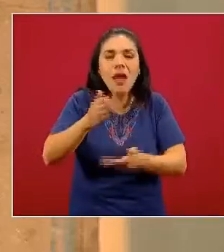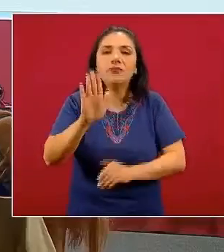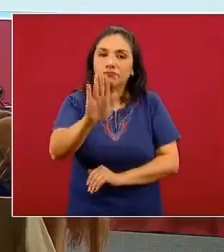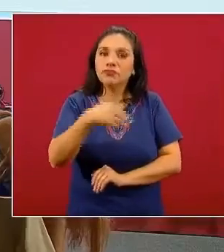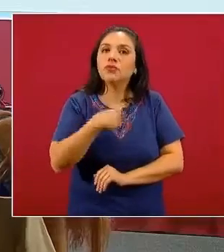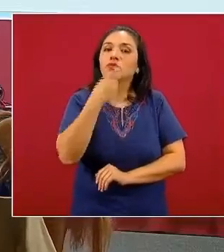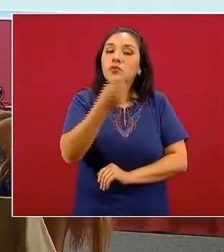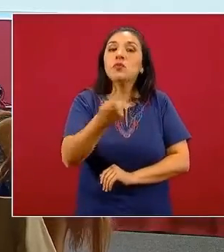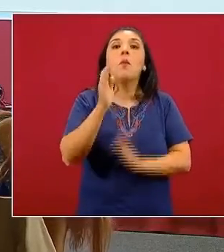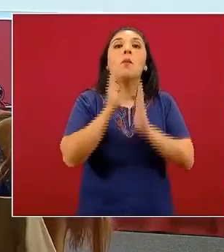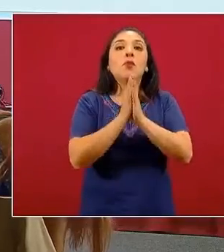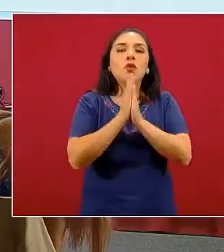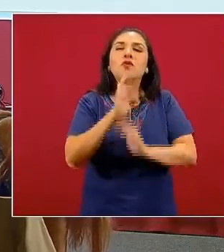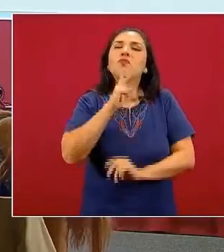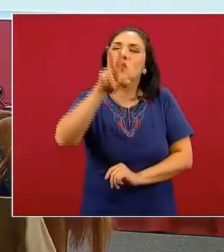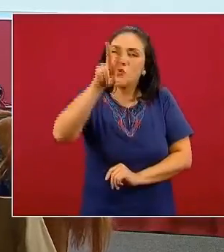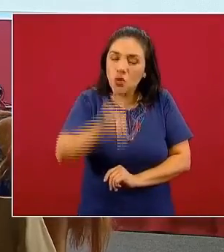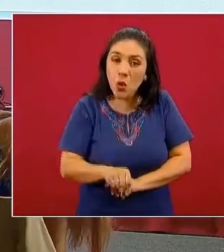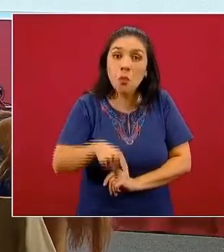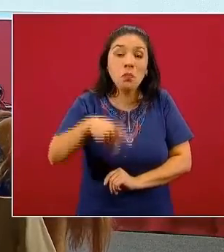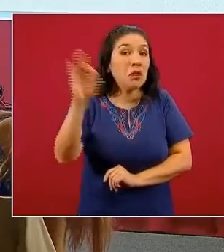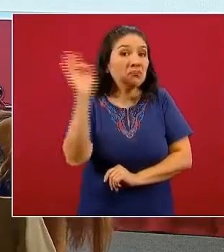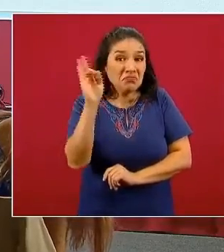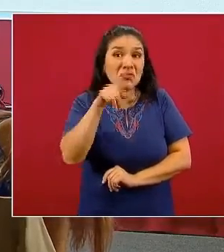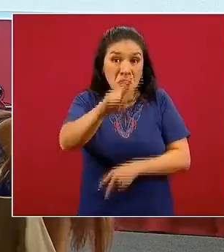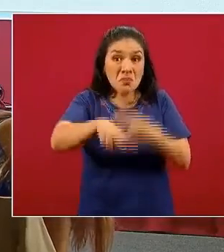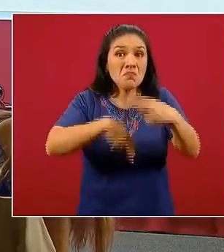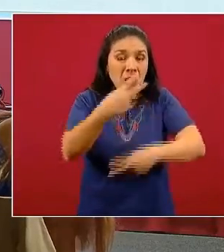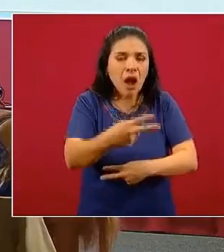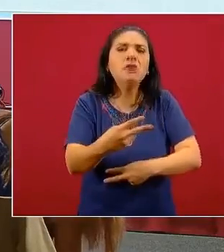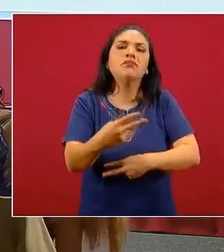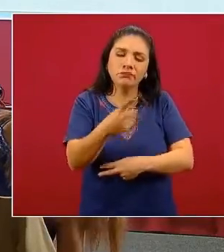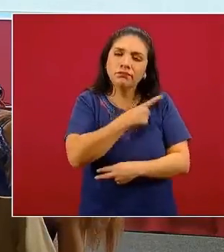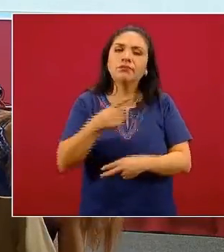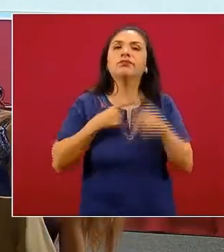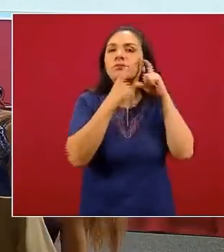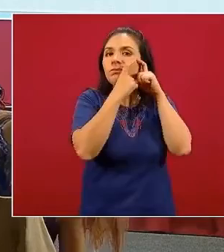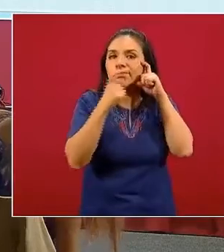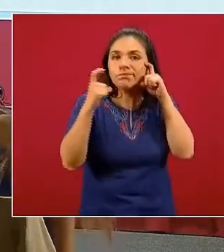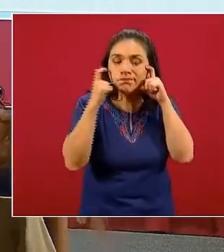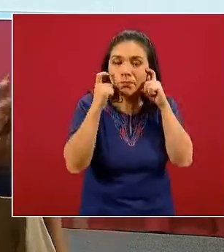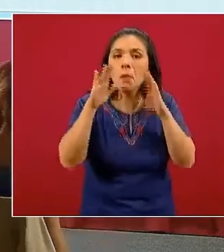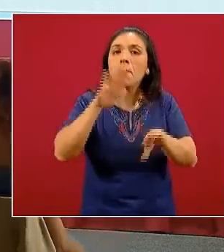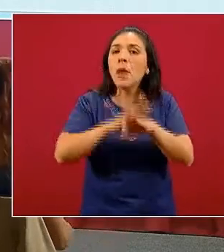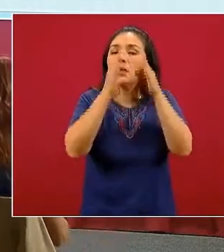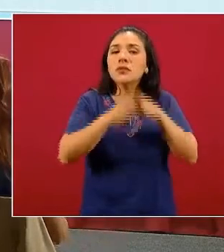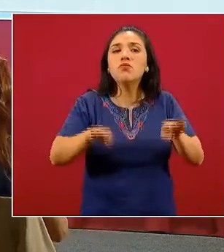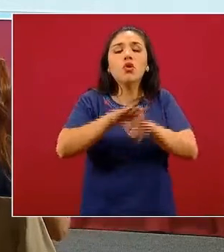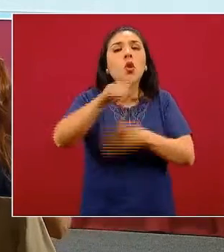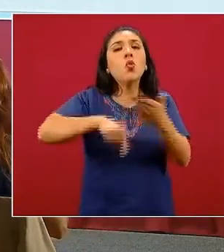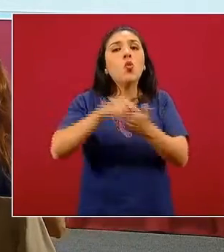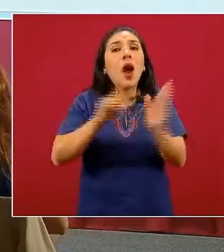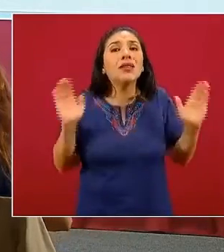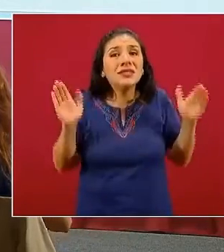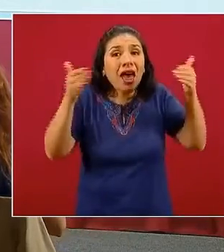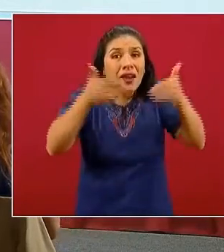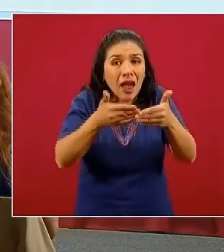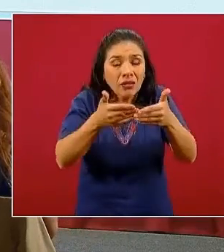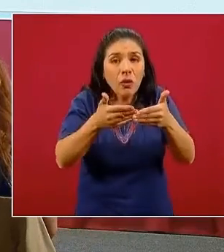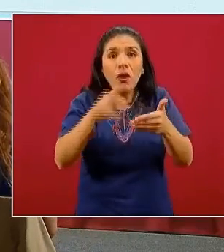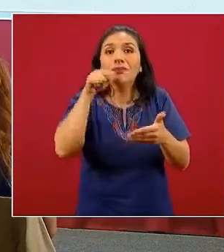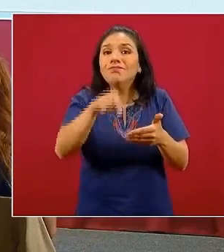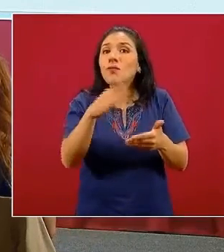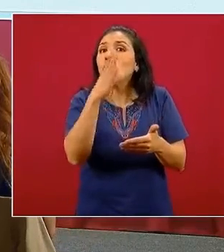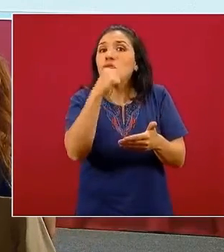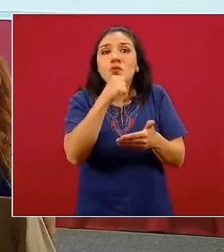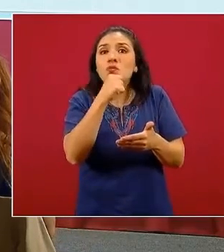insistimos, deseablemente evitarlo, pero si va a ocurrir, mantener el cubrebocas, particularmente en los espacios cerrados, en donde no se